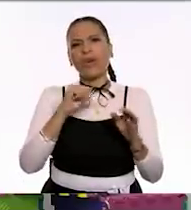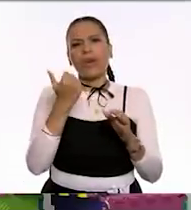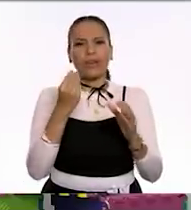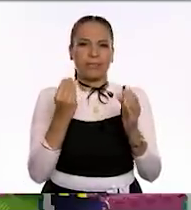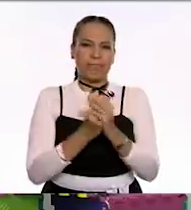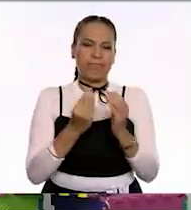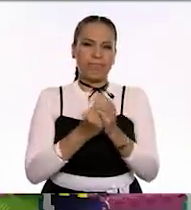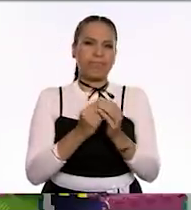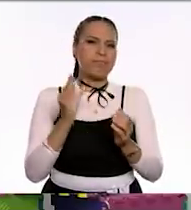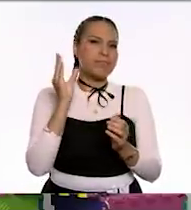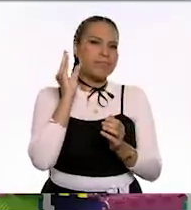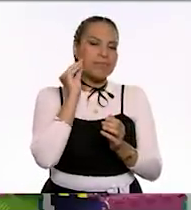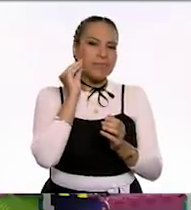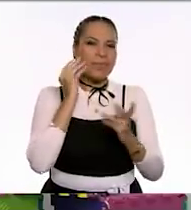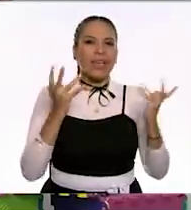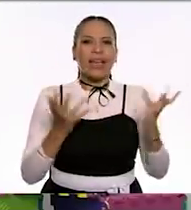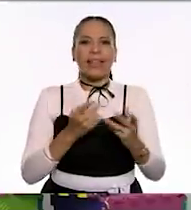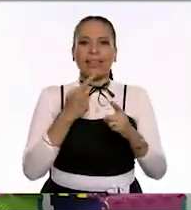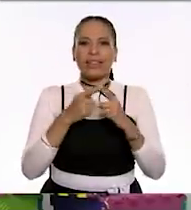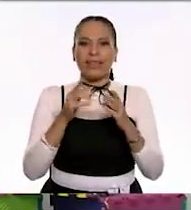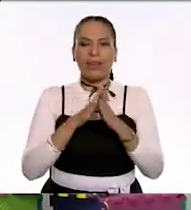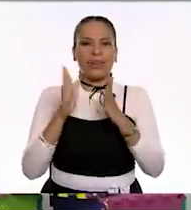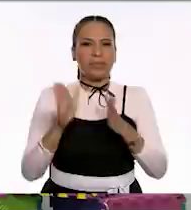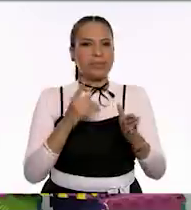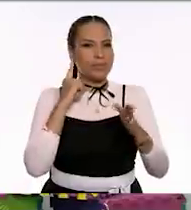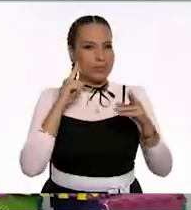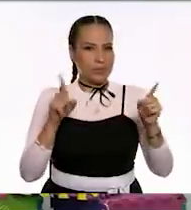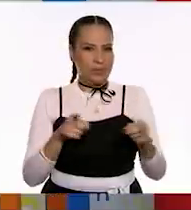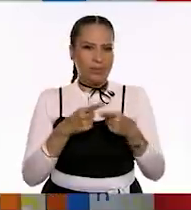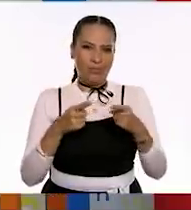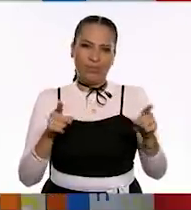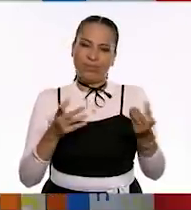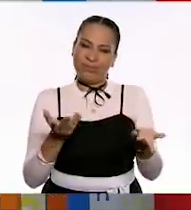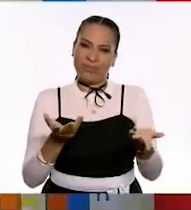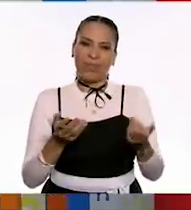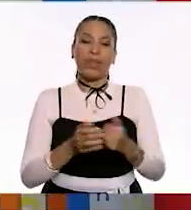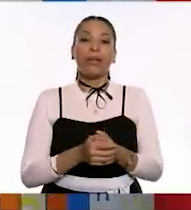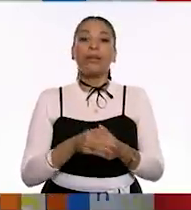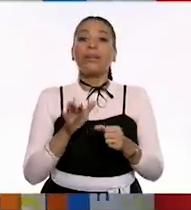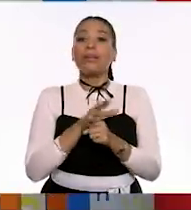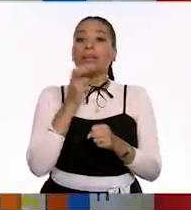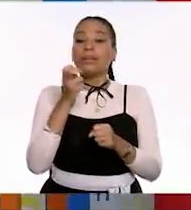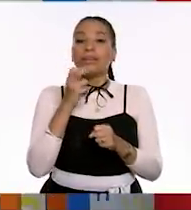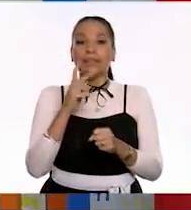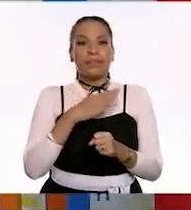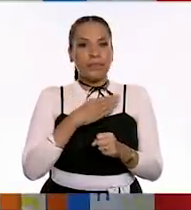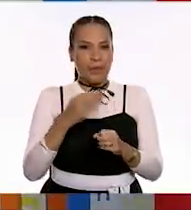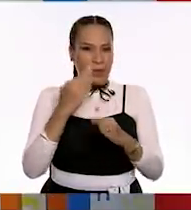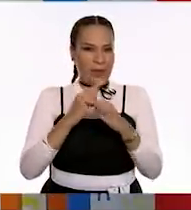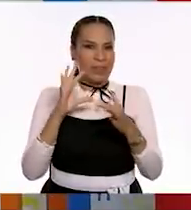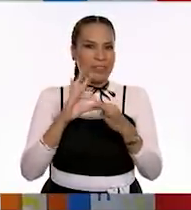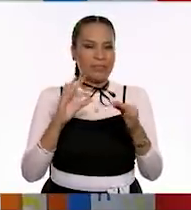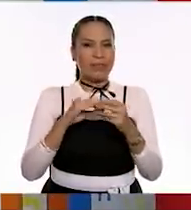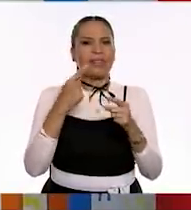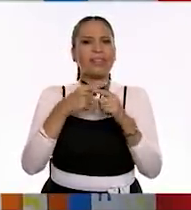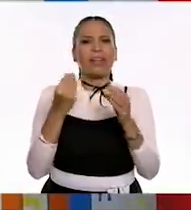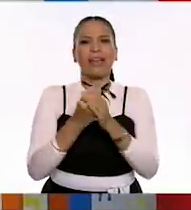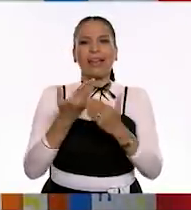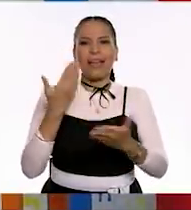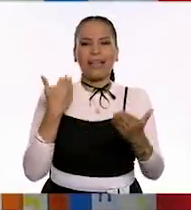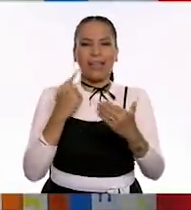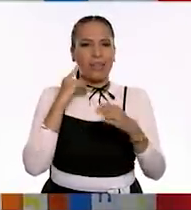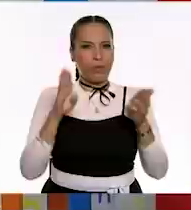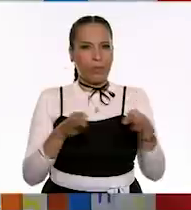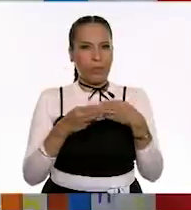clases hemos escuchado y creado también secuencias con sonidos. Así es. Y bueno, qué bueno que lo mencionas. En varias clases la música